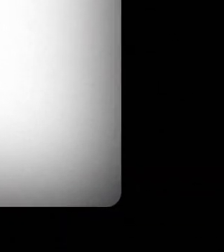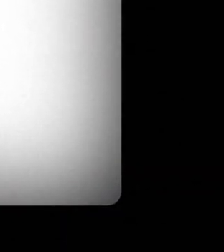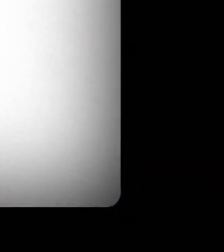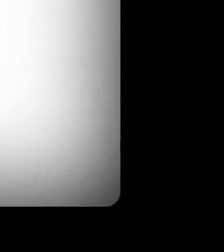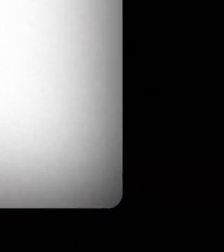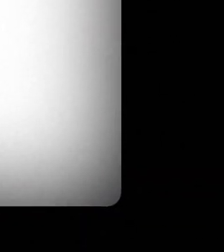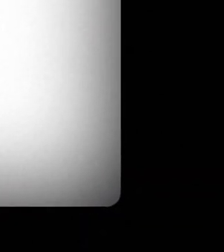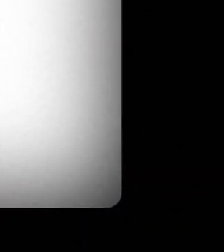¡Gracias!